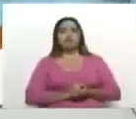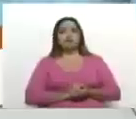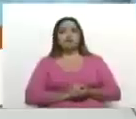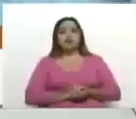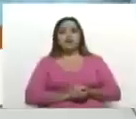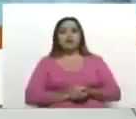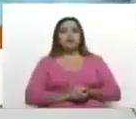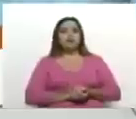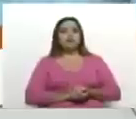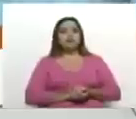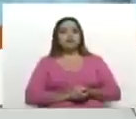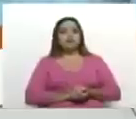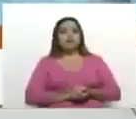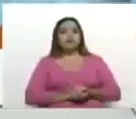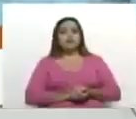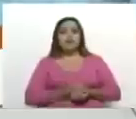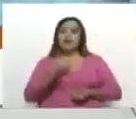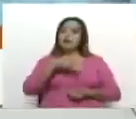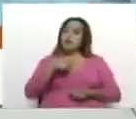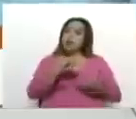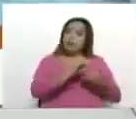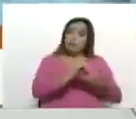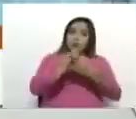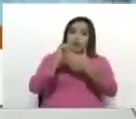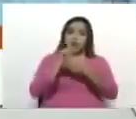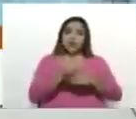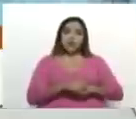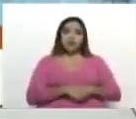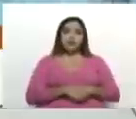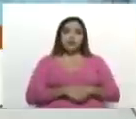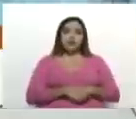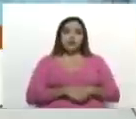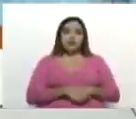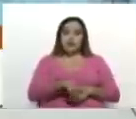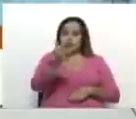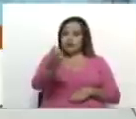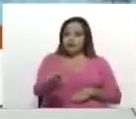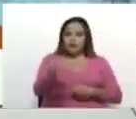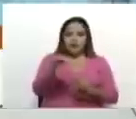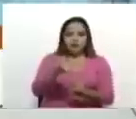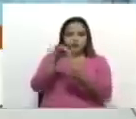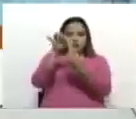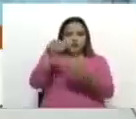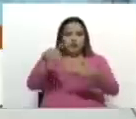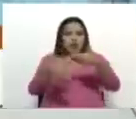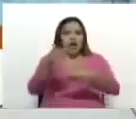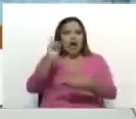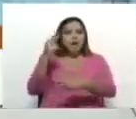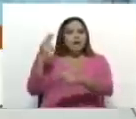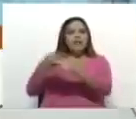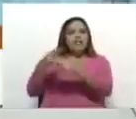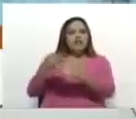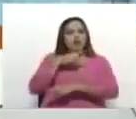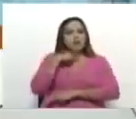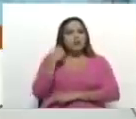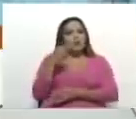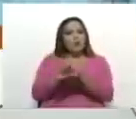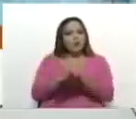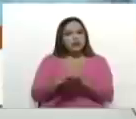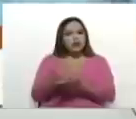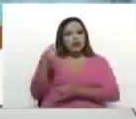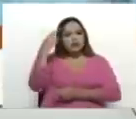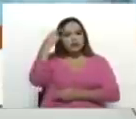si nuestros líderes y de donde saldrá nuestro candidato tiene una amenaza de muerte sobre su cabeza